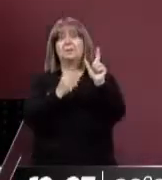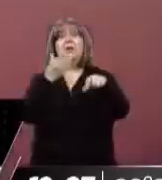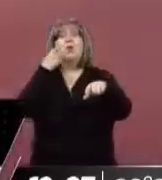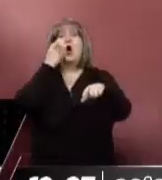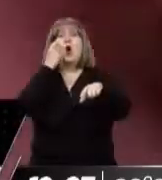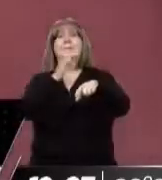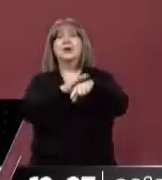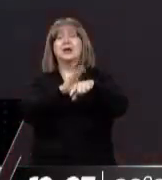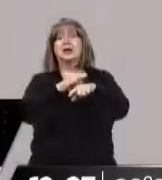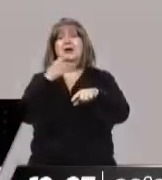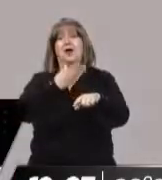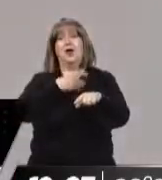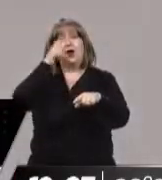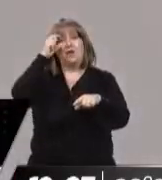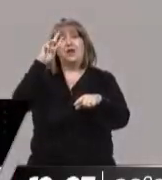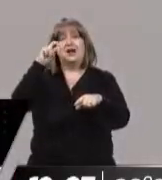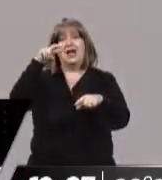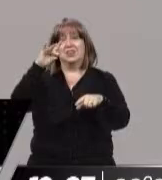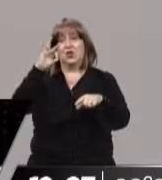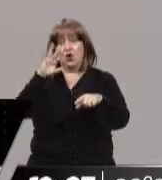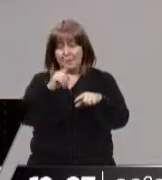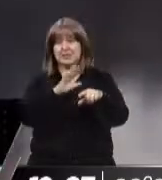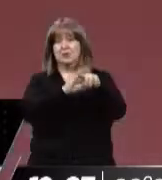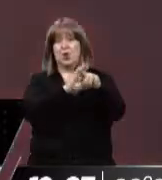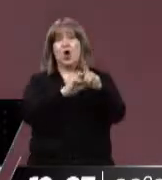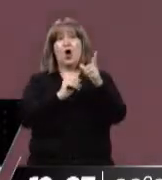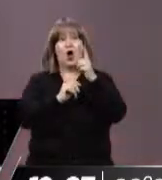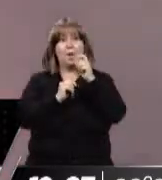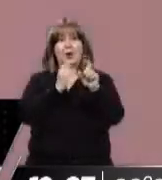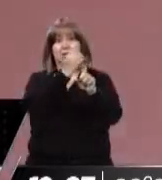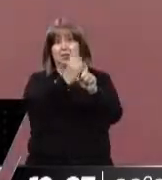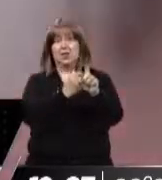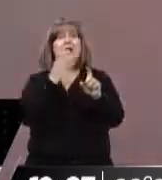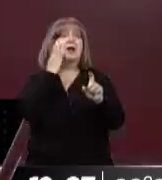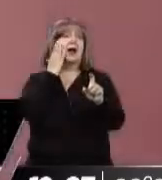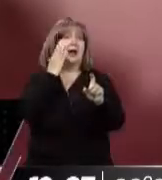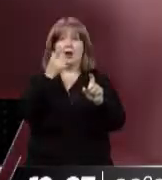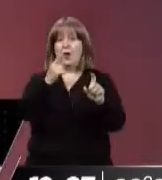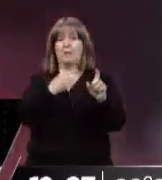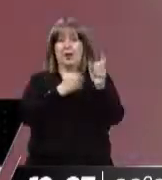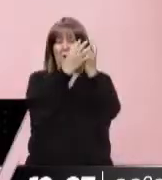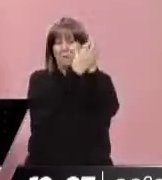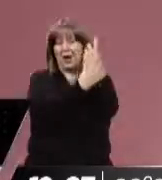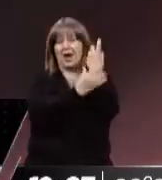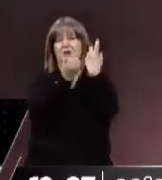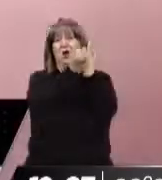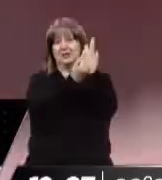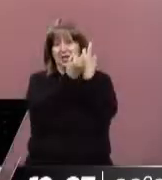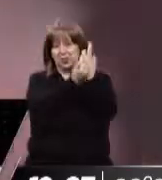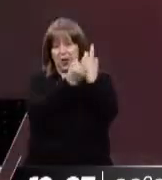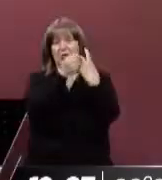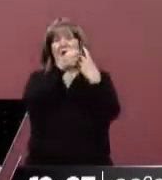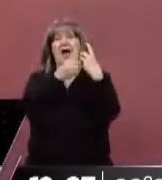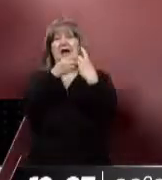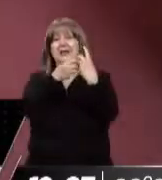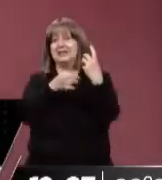donde podemos observar a fernando seba como tiene más allá de que no se le ve su rostro pero sus anillos y